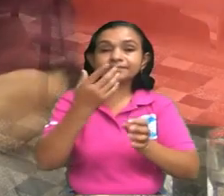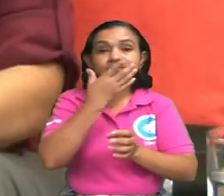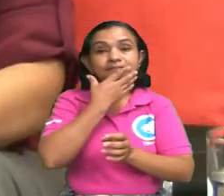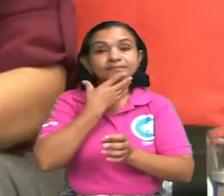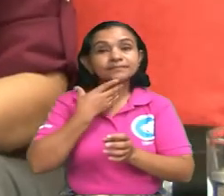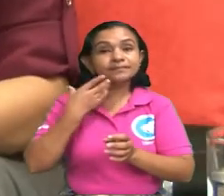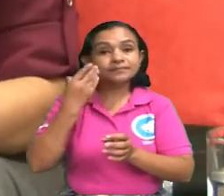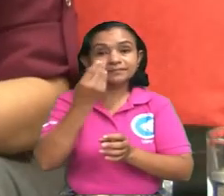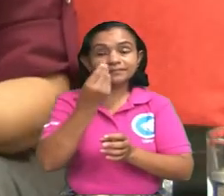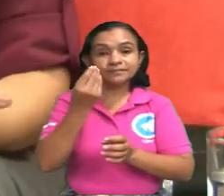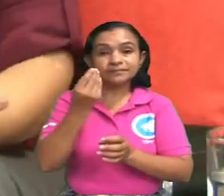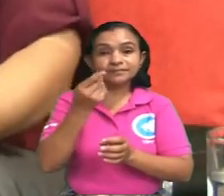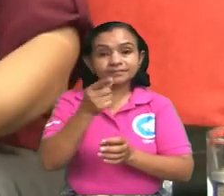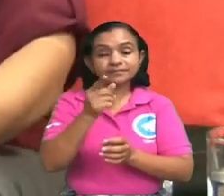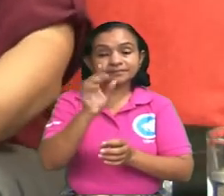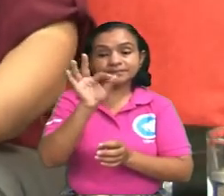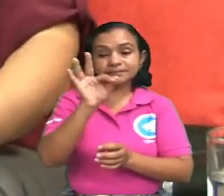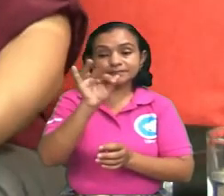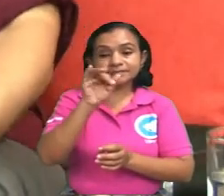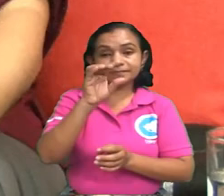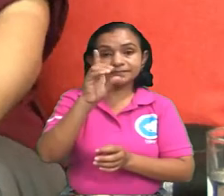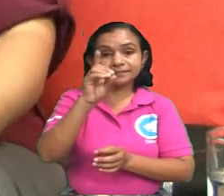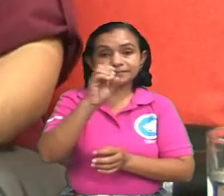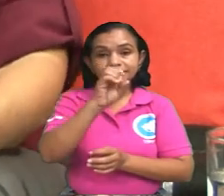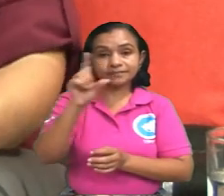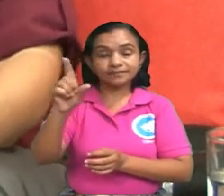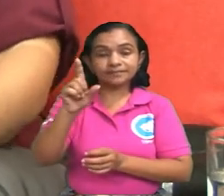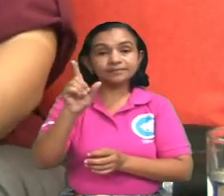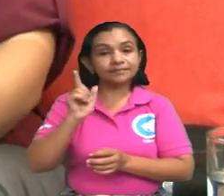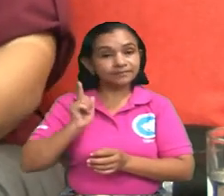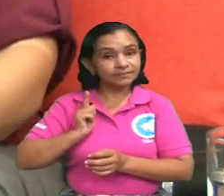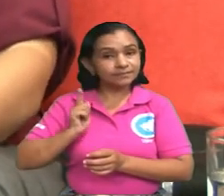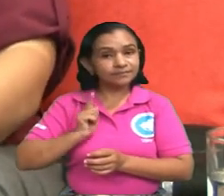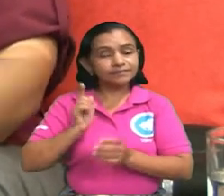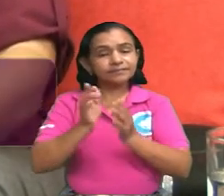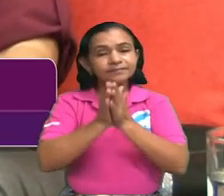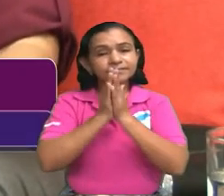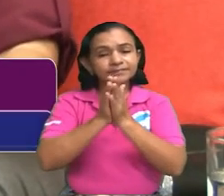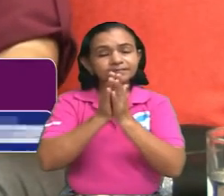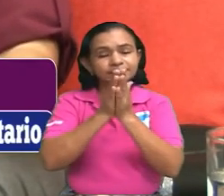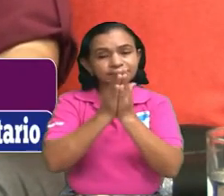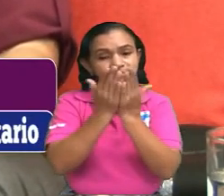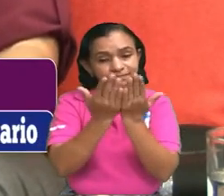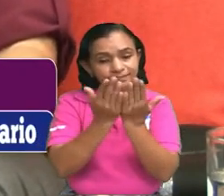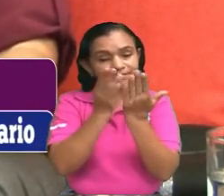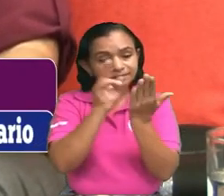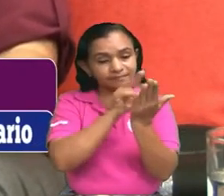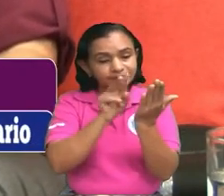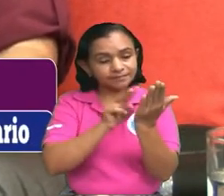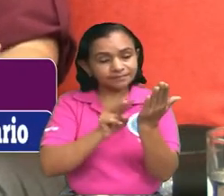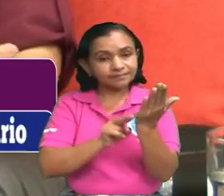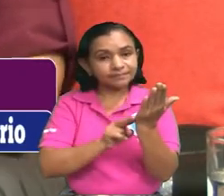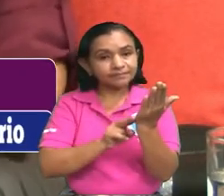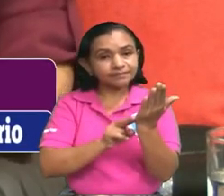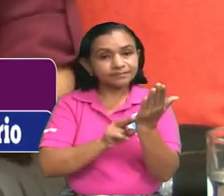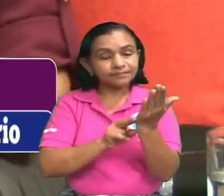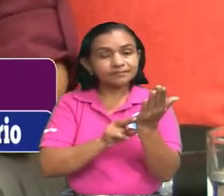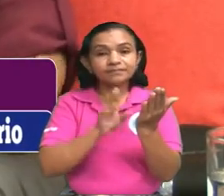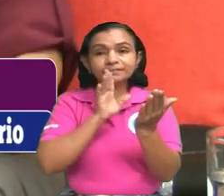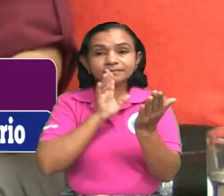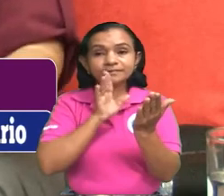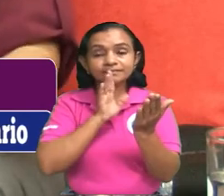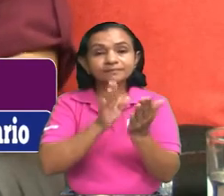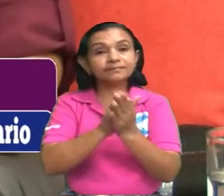jóvenes. En el caso del comandante Fidel Castro, tener la oportunidad de leer sus escritos, ver, escuchar y ver sus